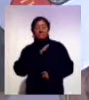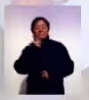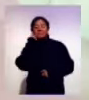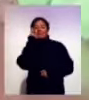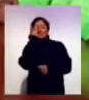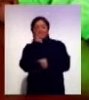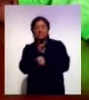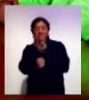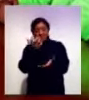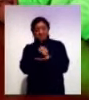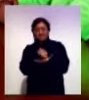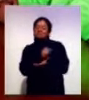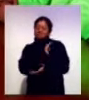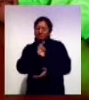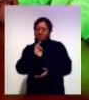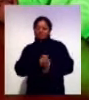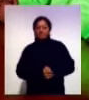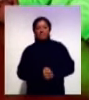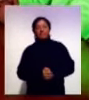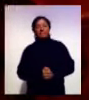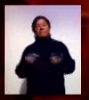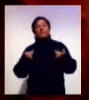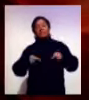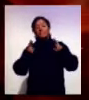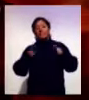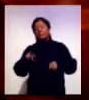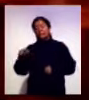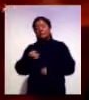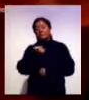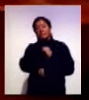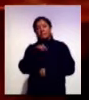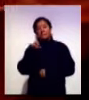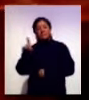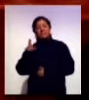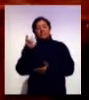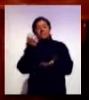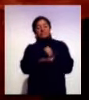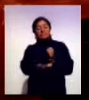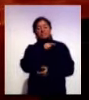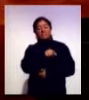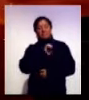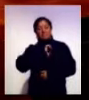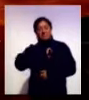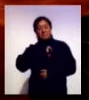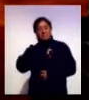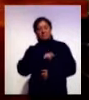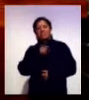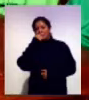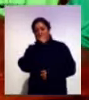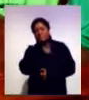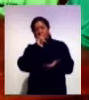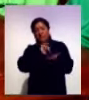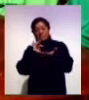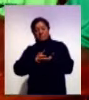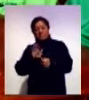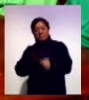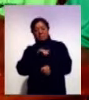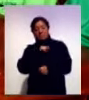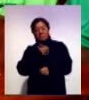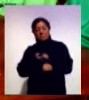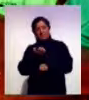triunfar. En representación de los galardonados, Martín Díaz, ganador en la categoría de entrenador, agradeció a la administración estatal